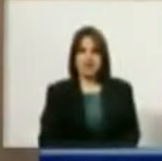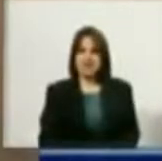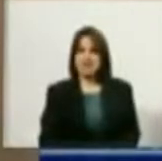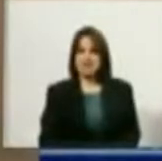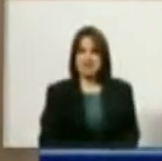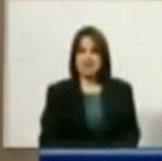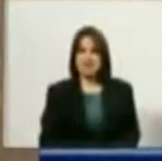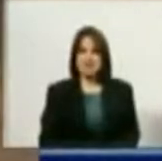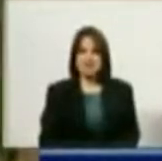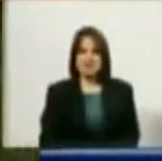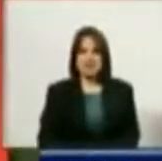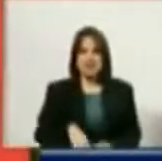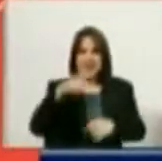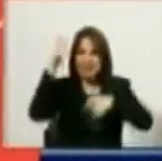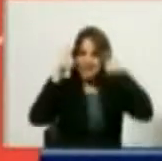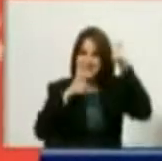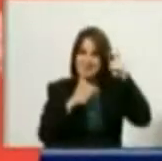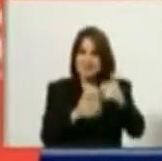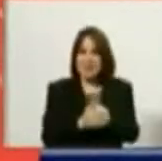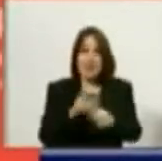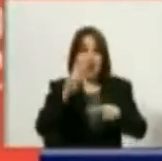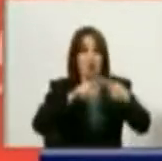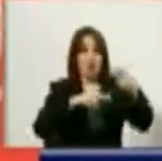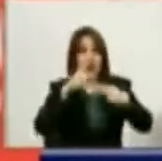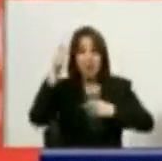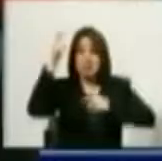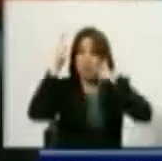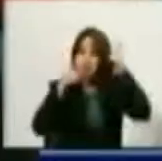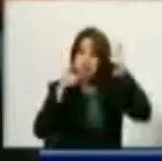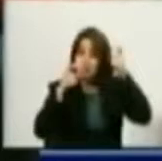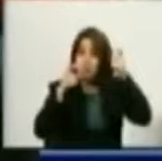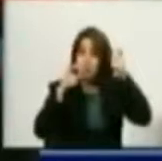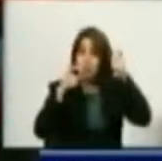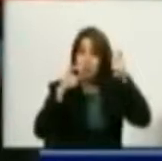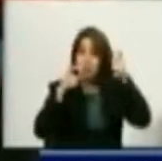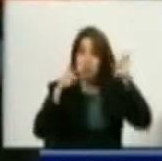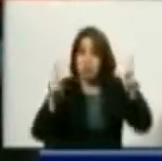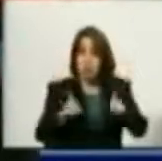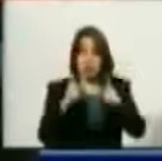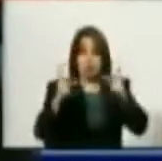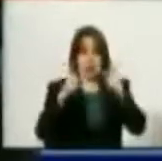Hugo Chávez numeral chavismo es